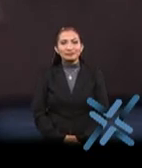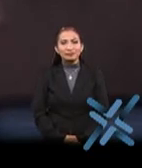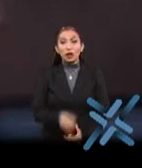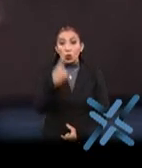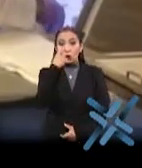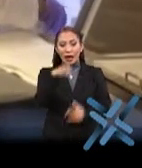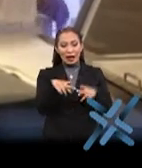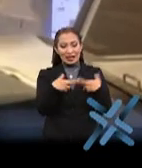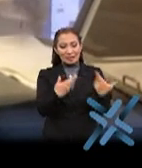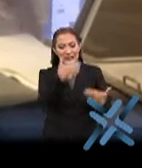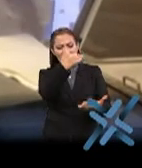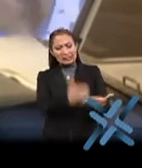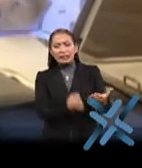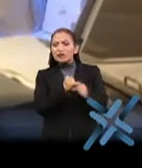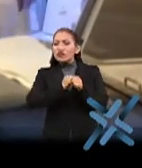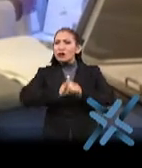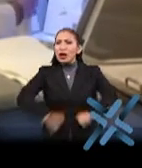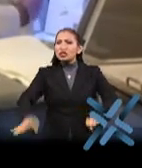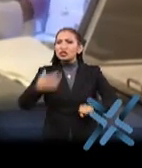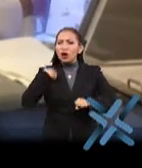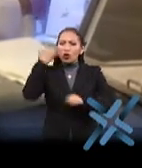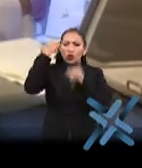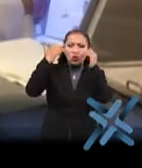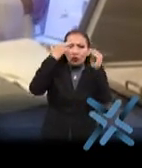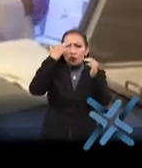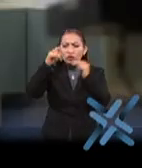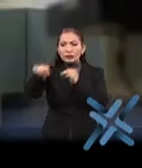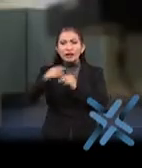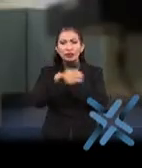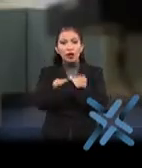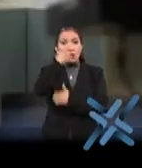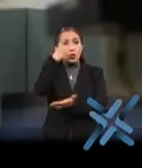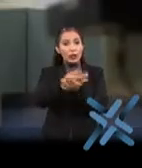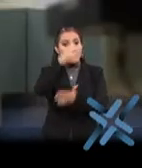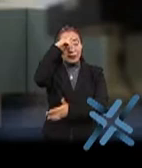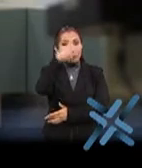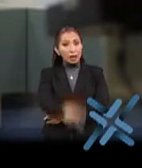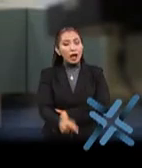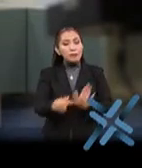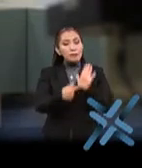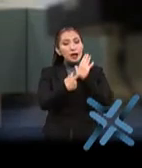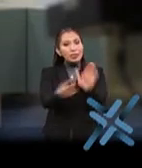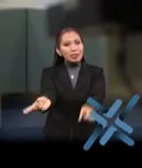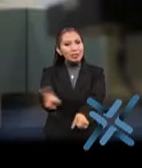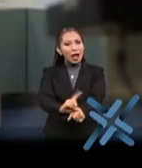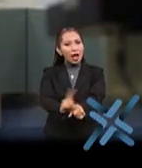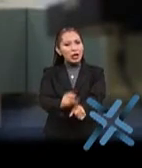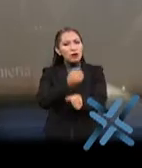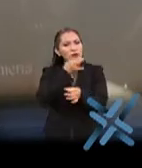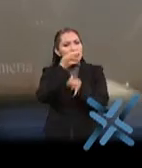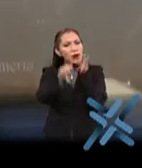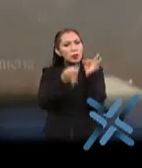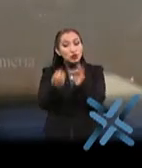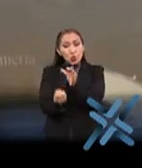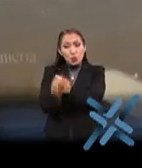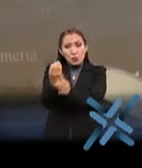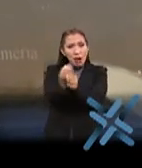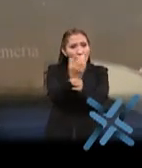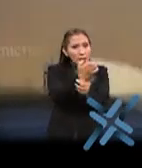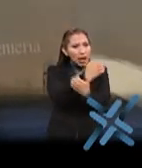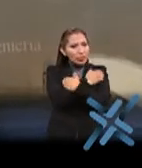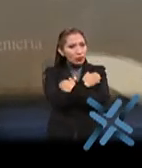Una revista de información educativa única en México, que presenta día a día la información más relevante